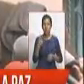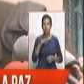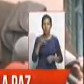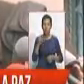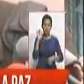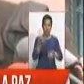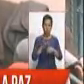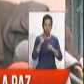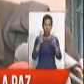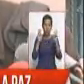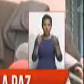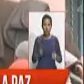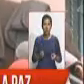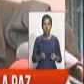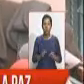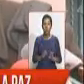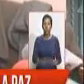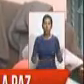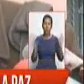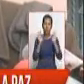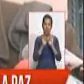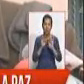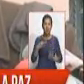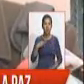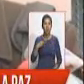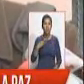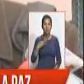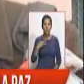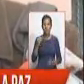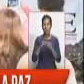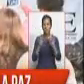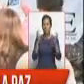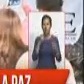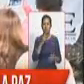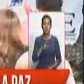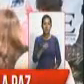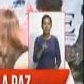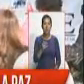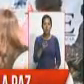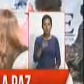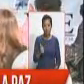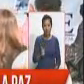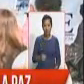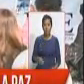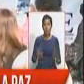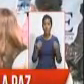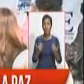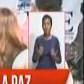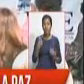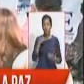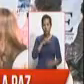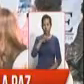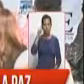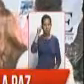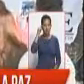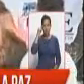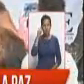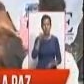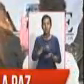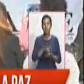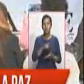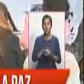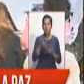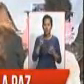temas que son relevantes de interés nacional como el tema de la chiquitanía y lo que estamos pensando es precisamente que